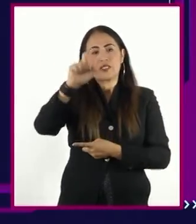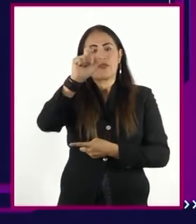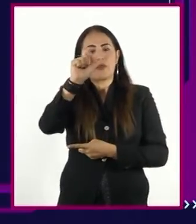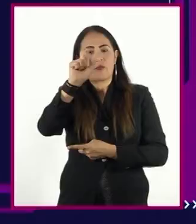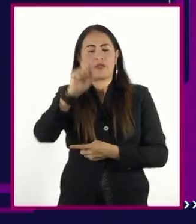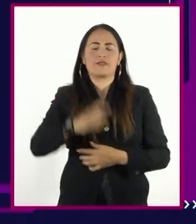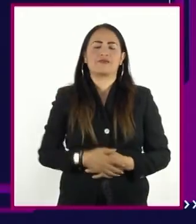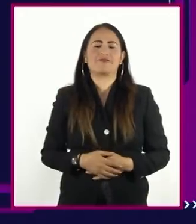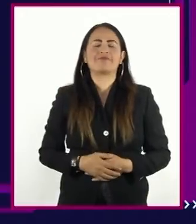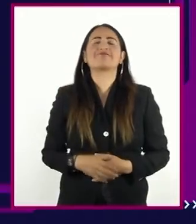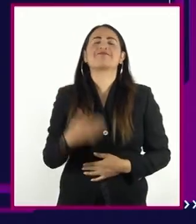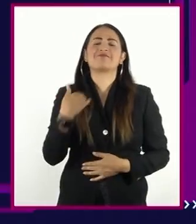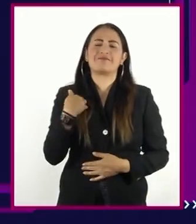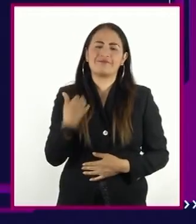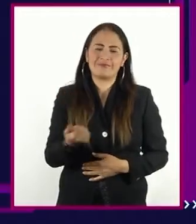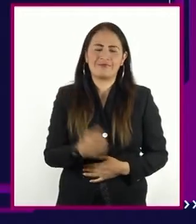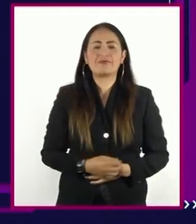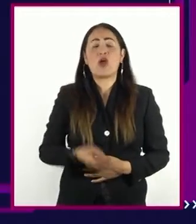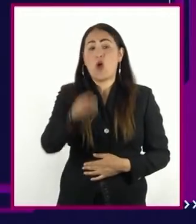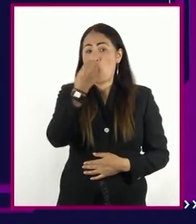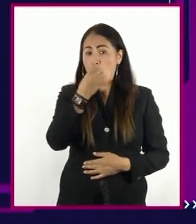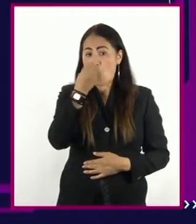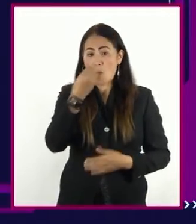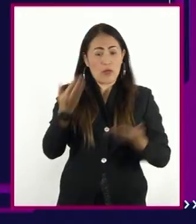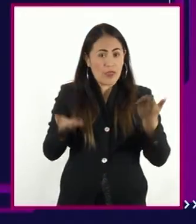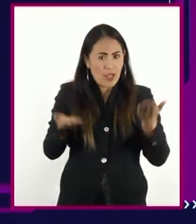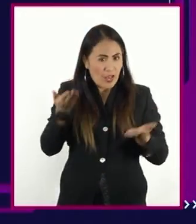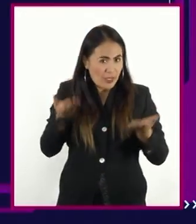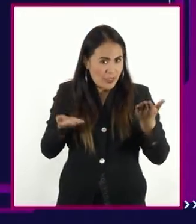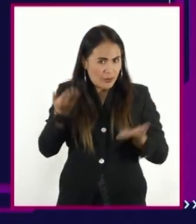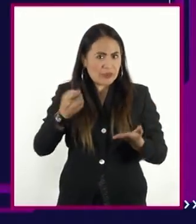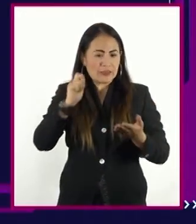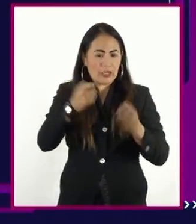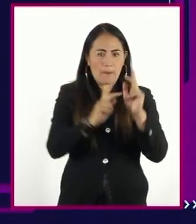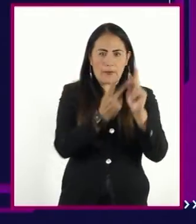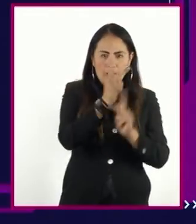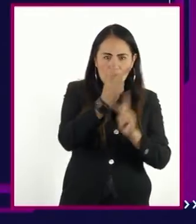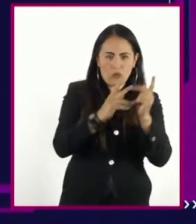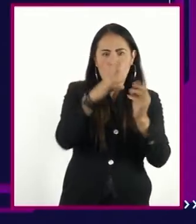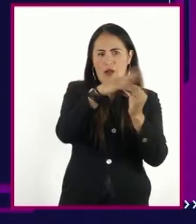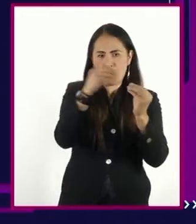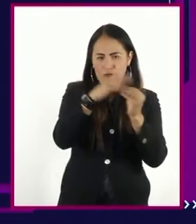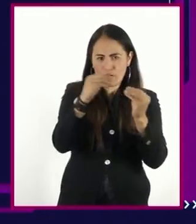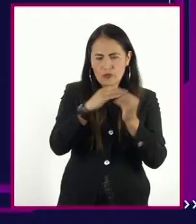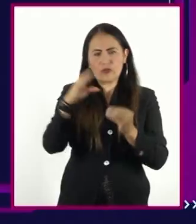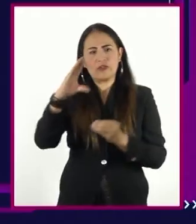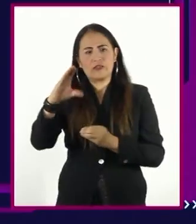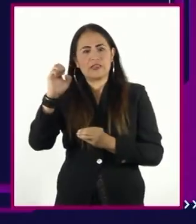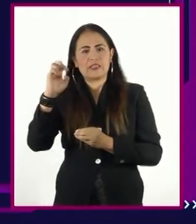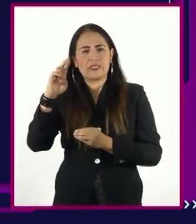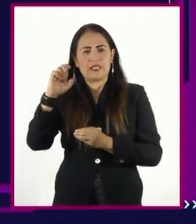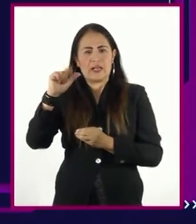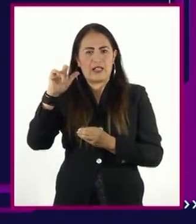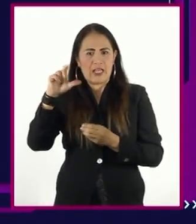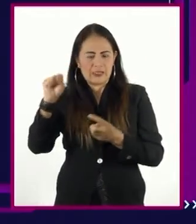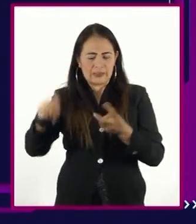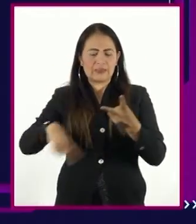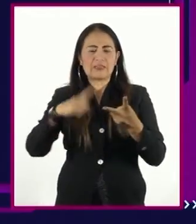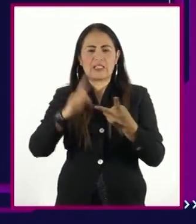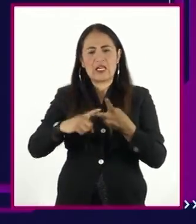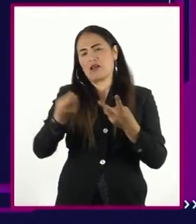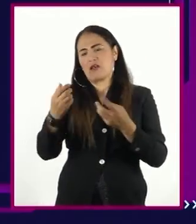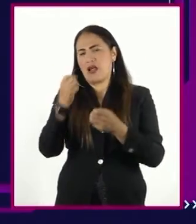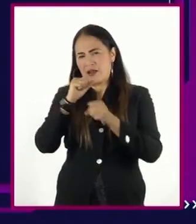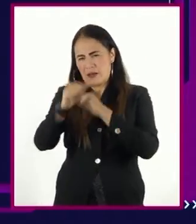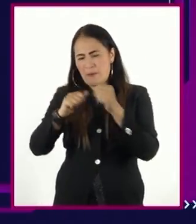Entiendo. Entonces que una dieta balanceada debe incluir verduras y frutas, cereales y leguminosas y alimentos de